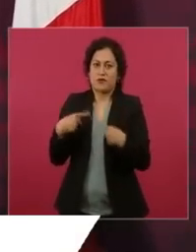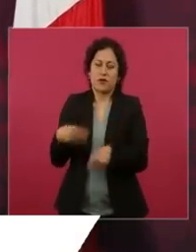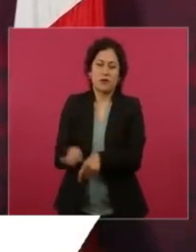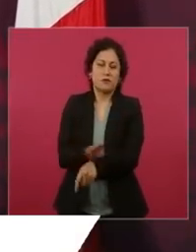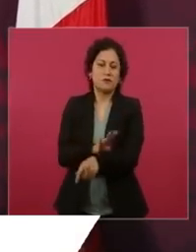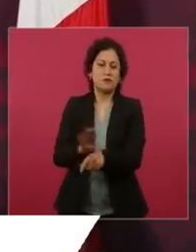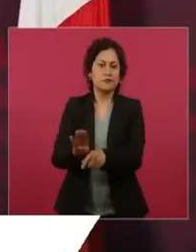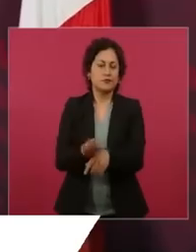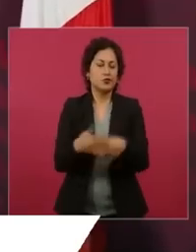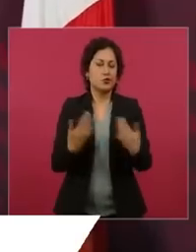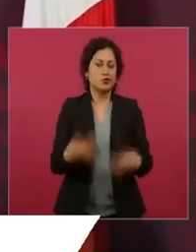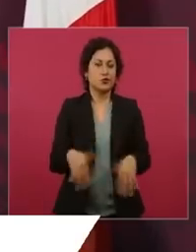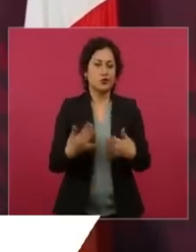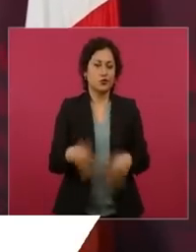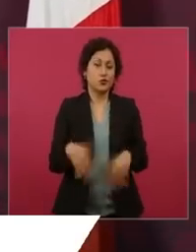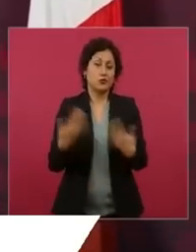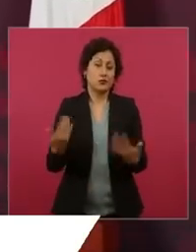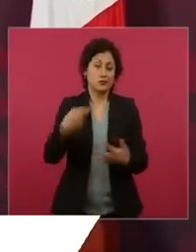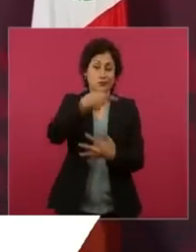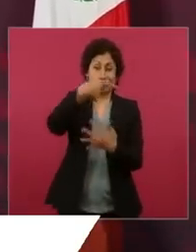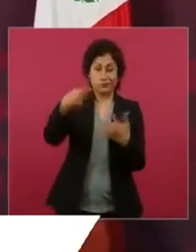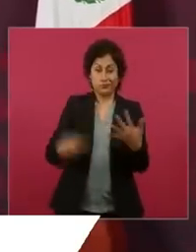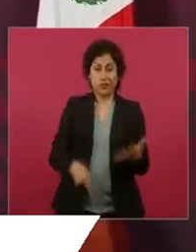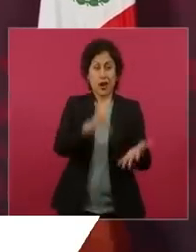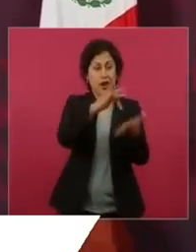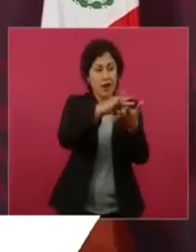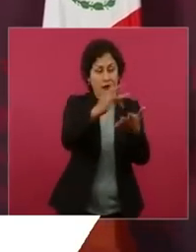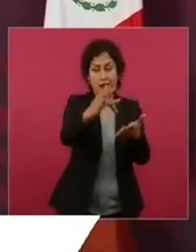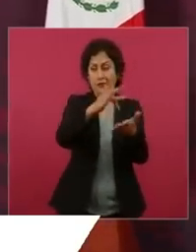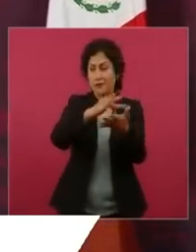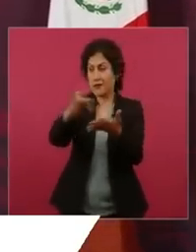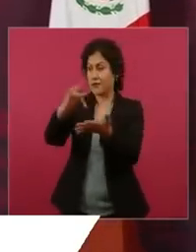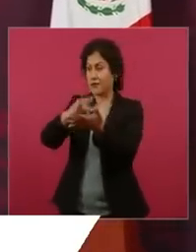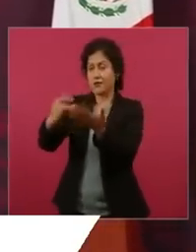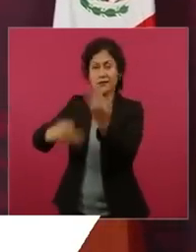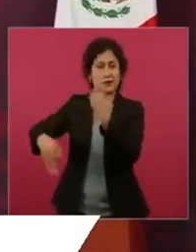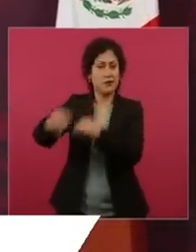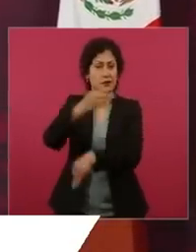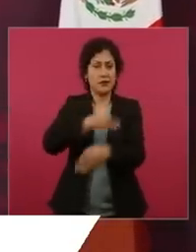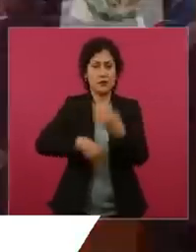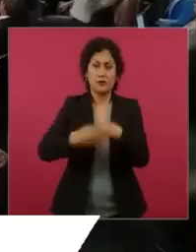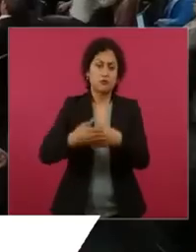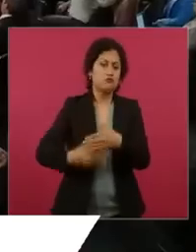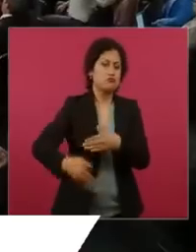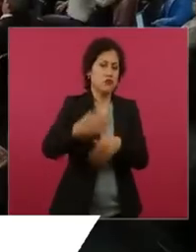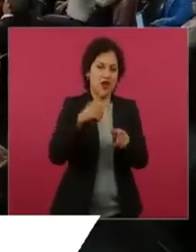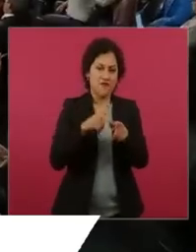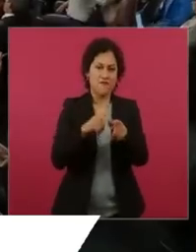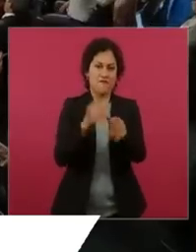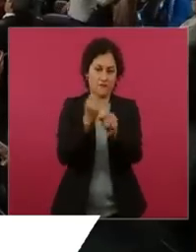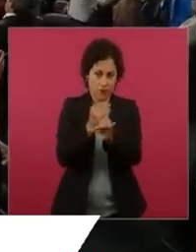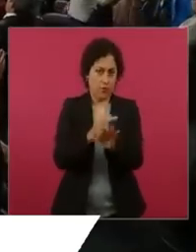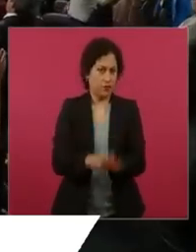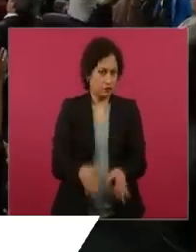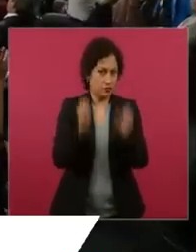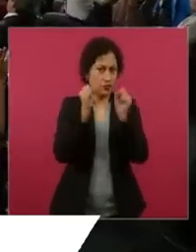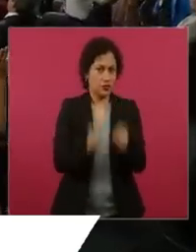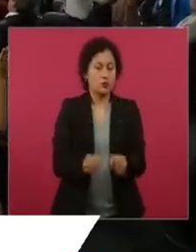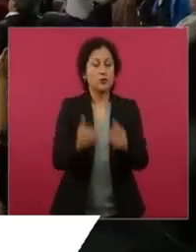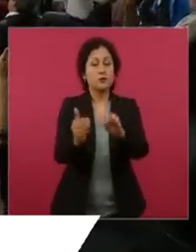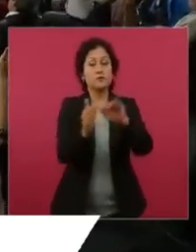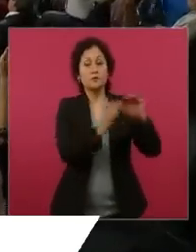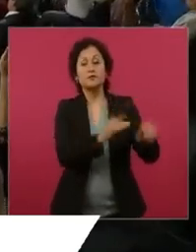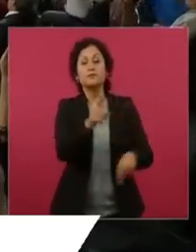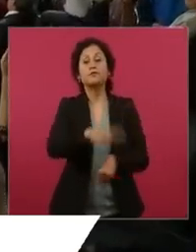se sabe si llamarles intelectuales o de qué manera referirse a este a estos